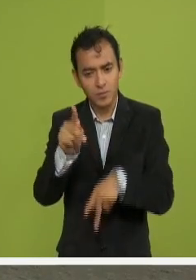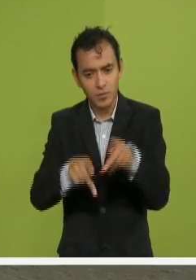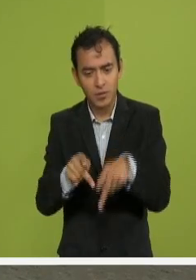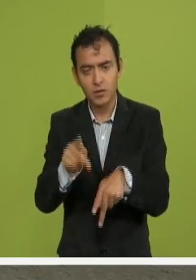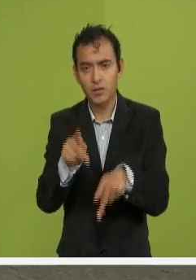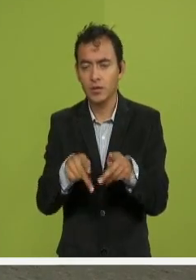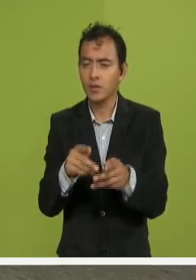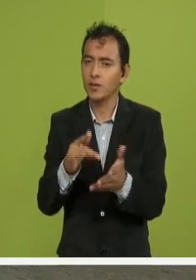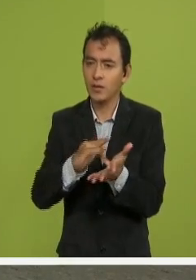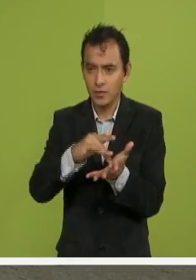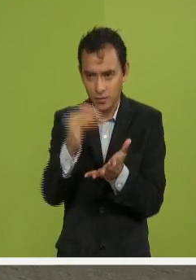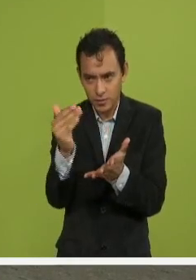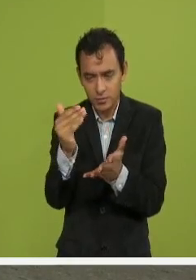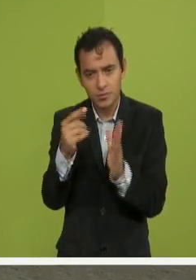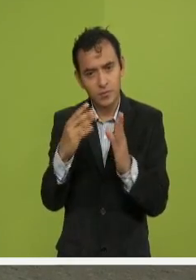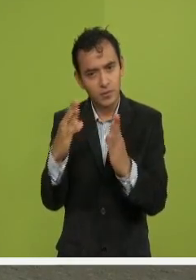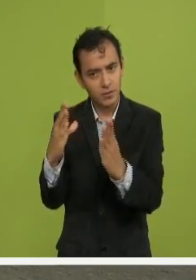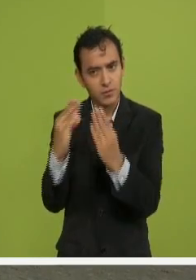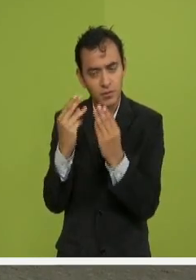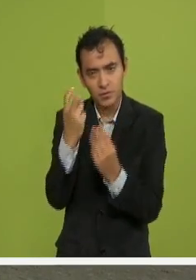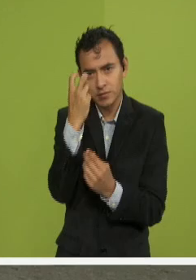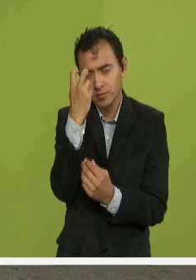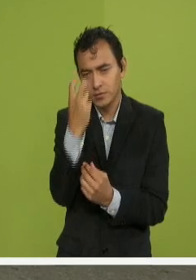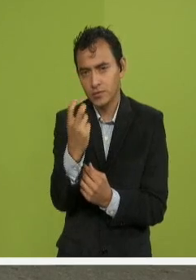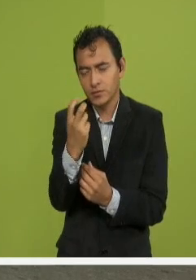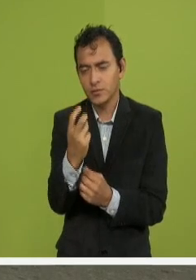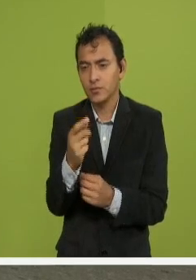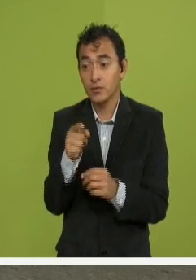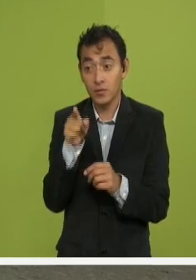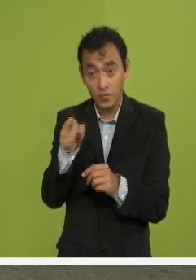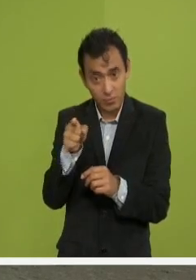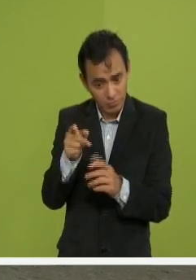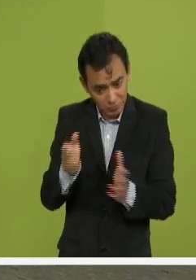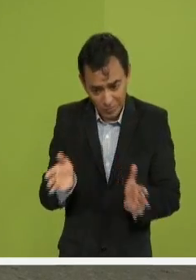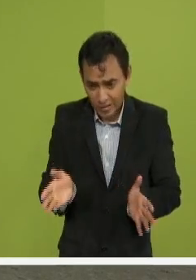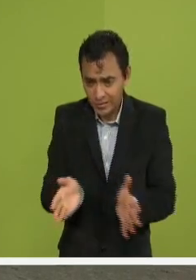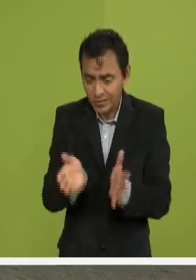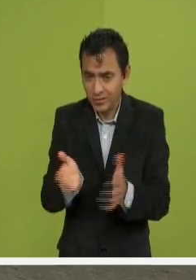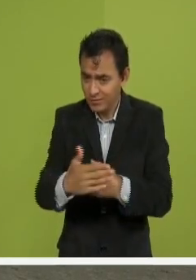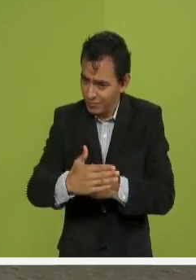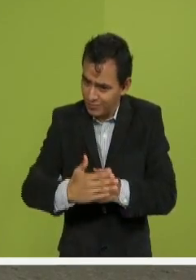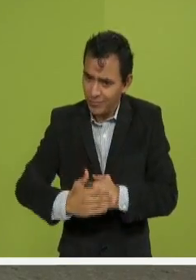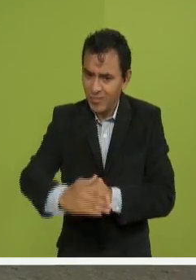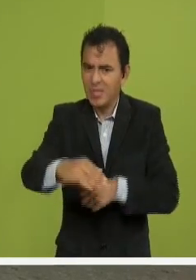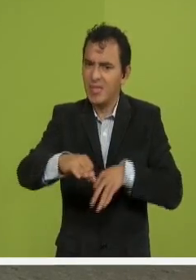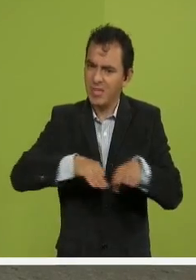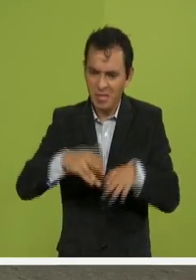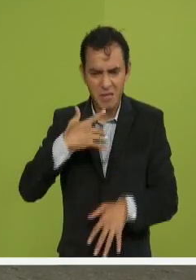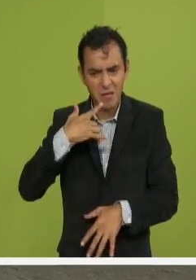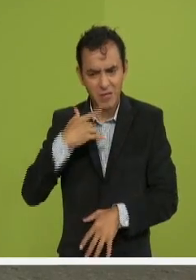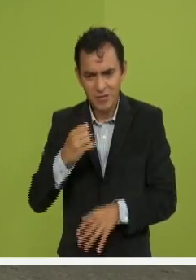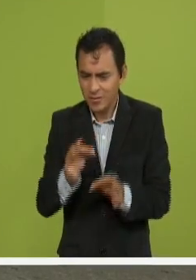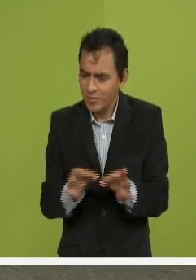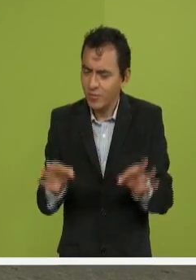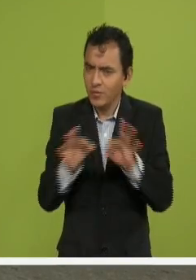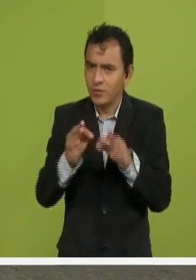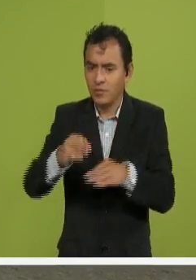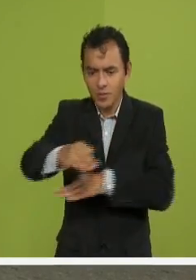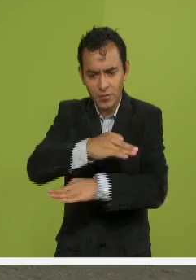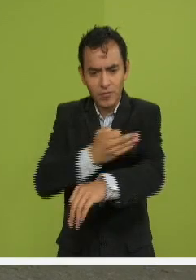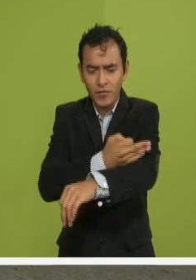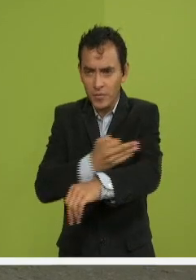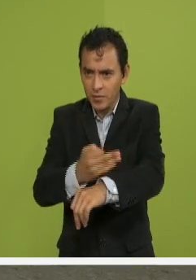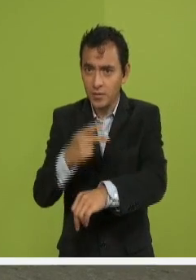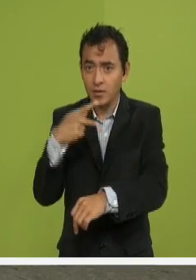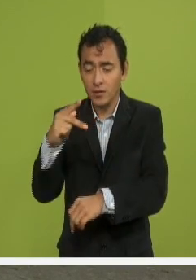gracias por también mostrarnos esta parte en donde tú has salido adelante y también pues ha sido importante para las familias de tu